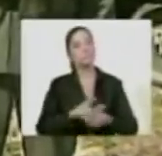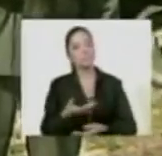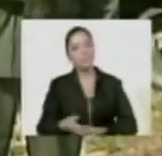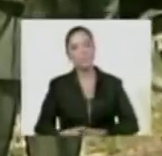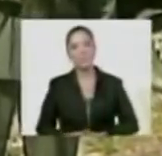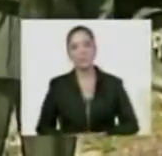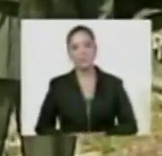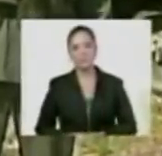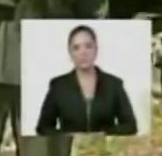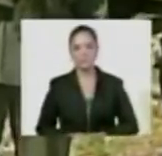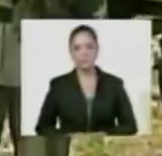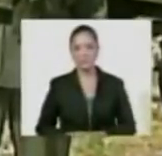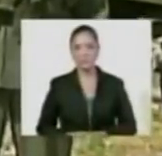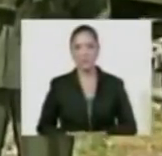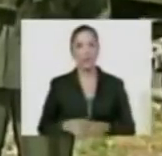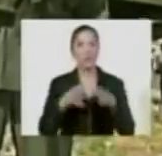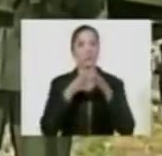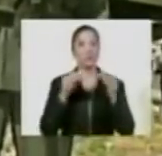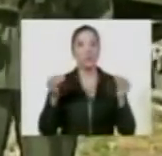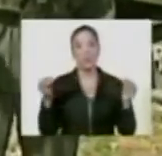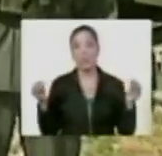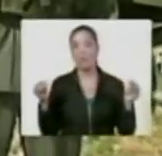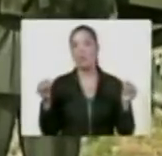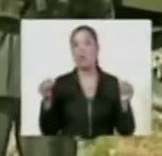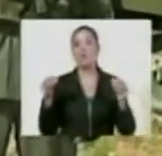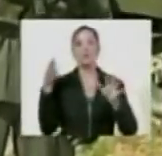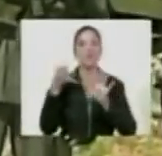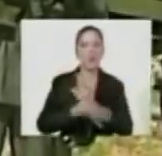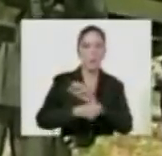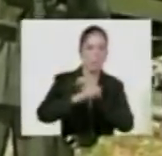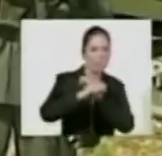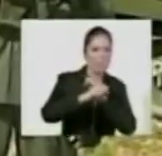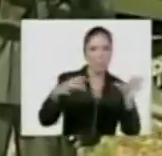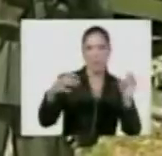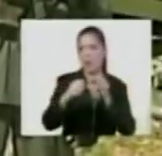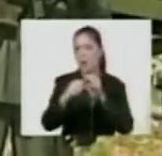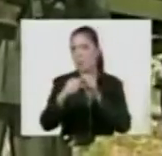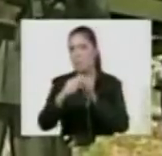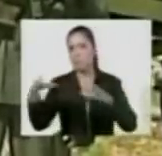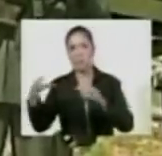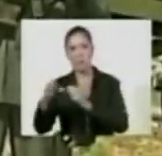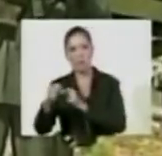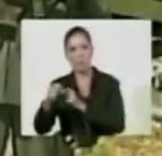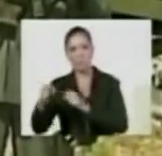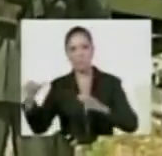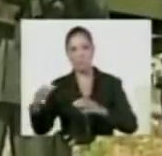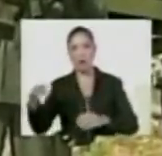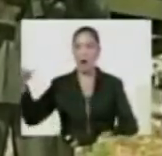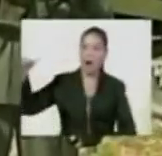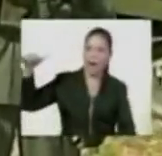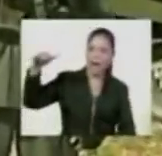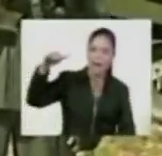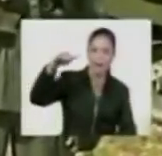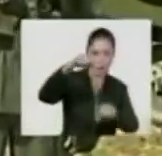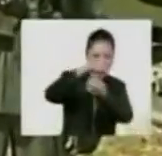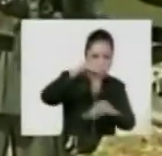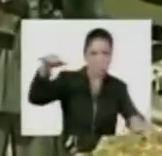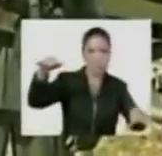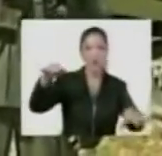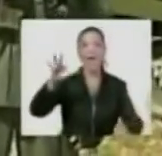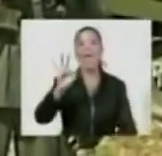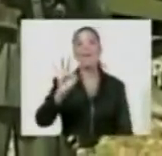Igualmente, todo lo que tiene que ver con el bombardeo estratégico de nuestra fuerza aérea, empleando aviones F-16,